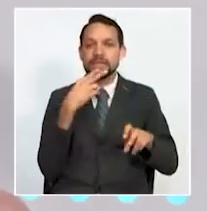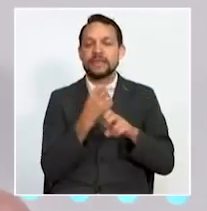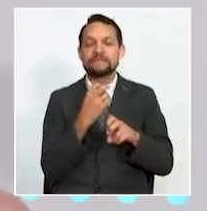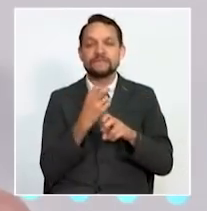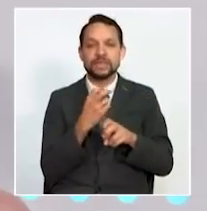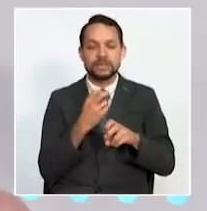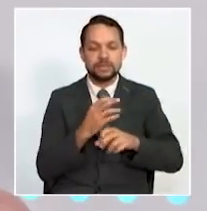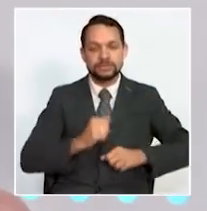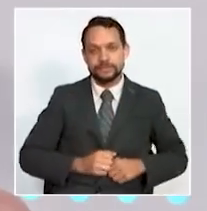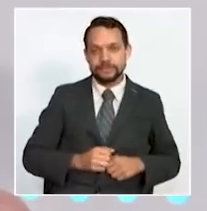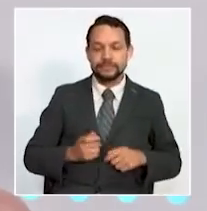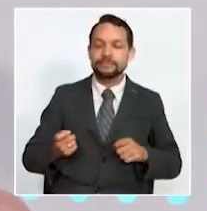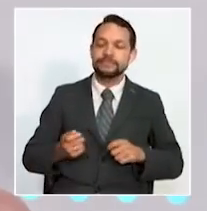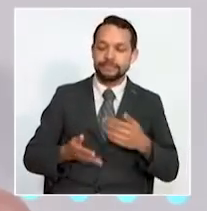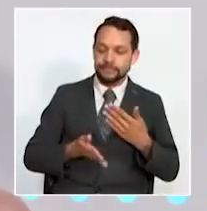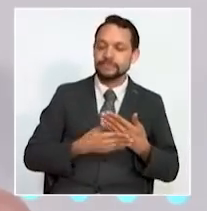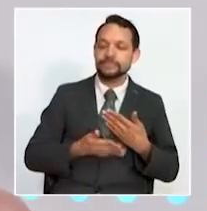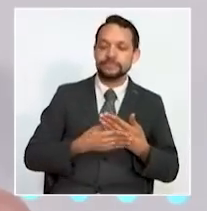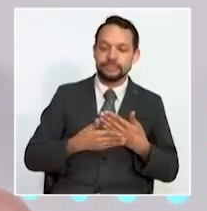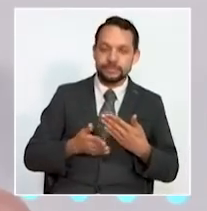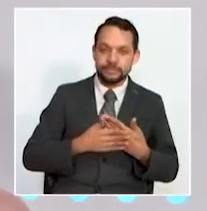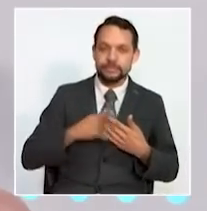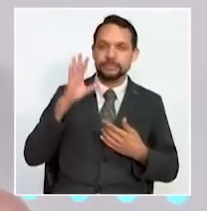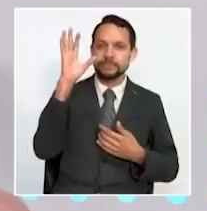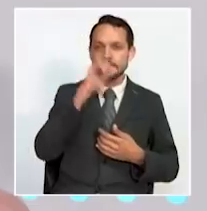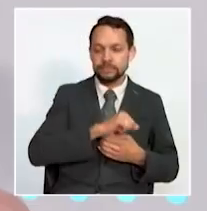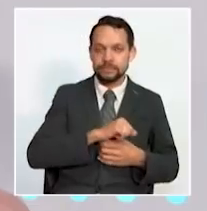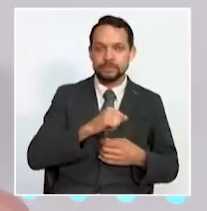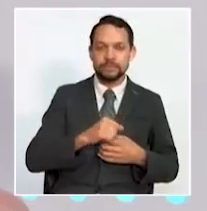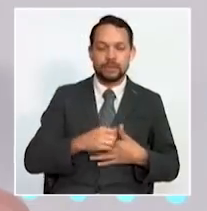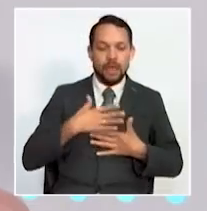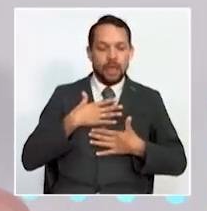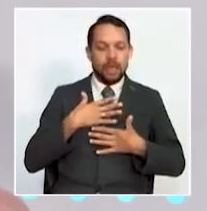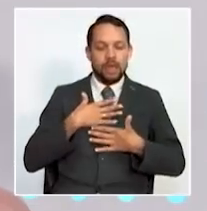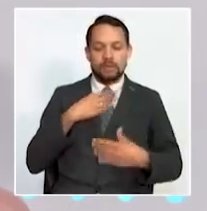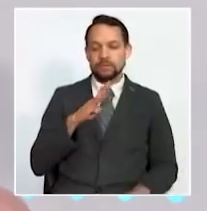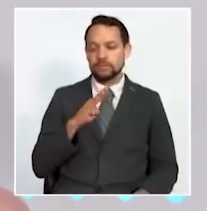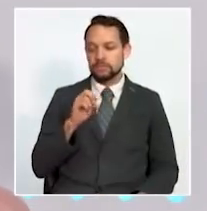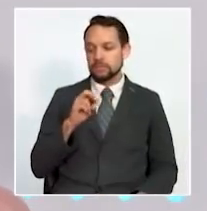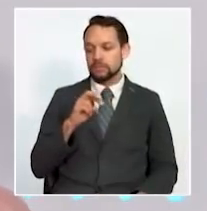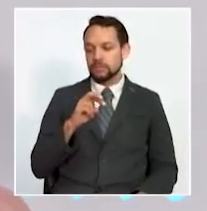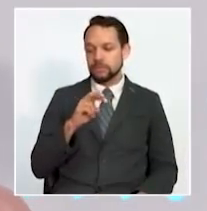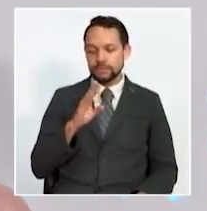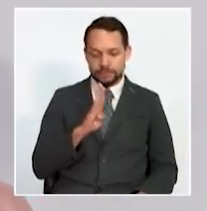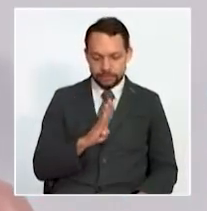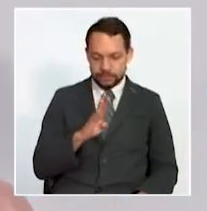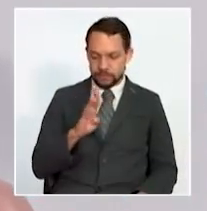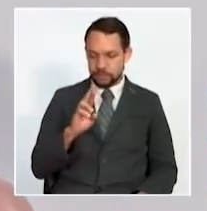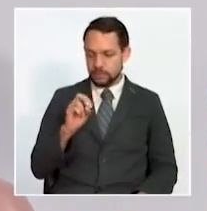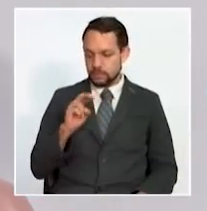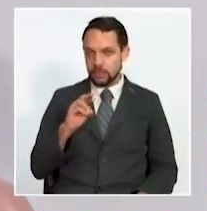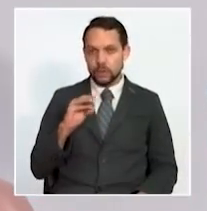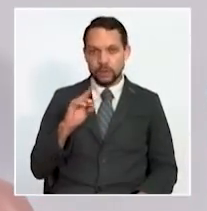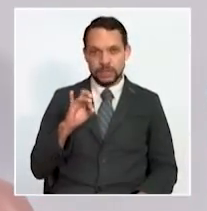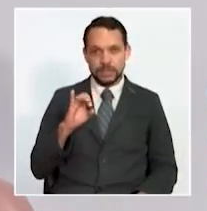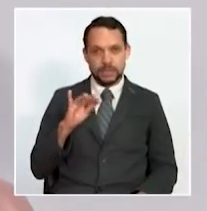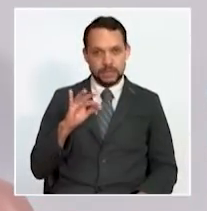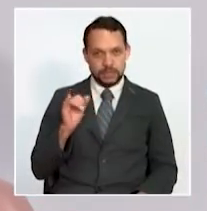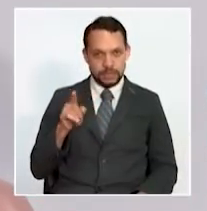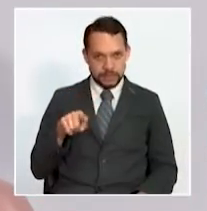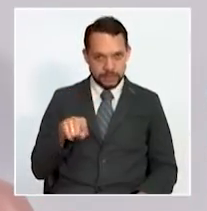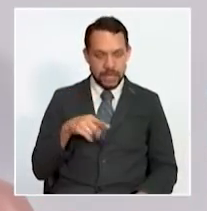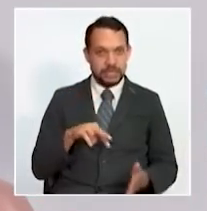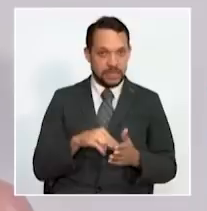la primer sintomatología, que se convierte en una bronquitis crónica, que es el proceso inflamatorio del bronquio.